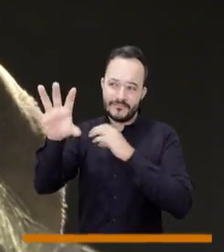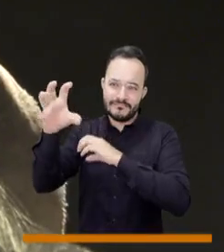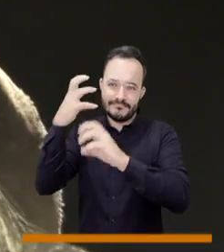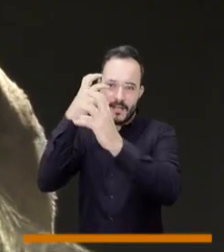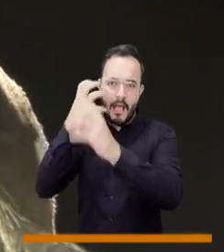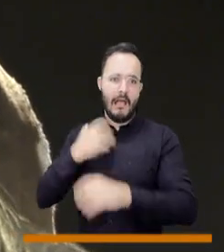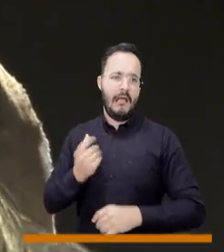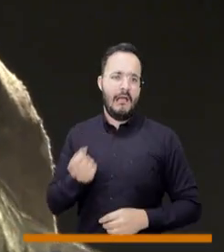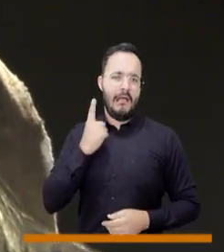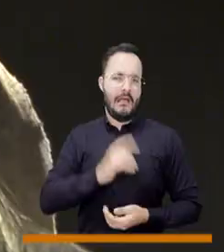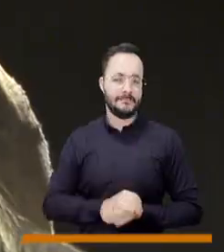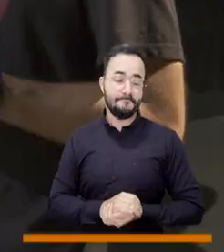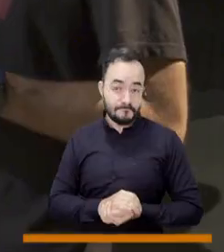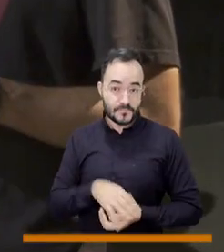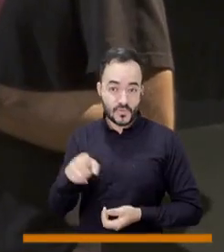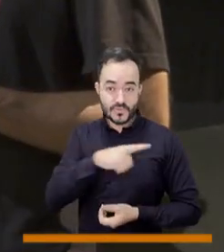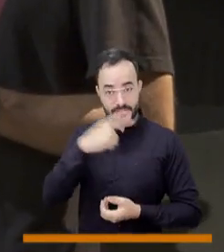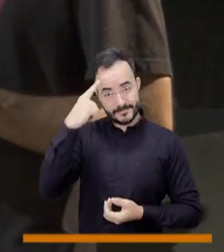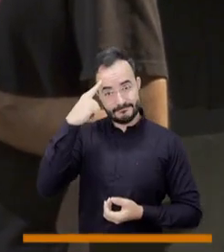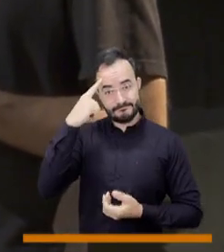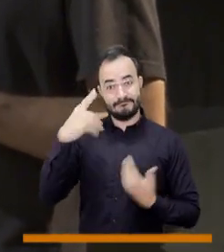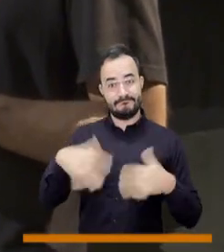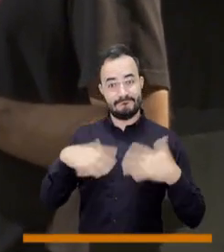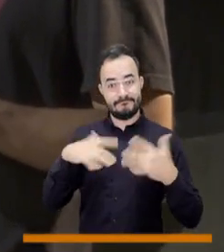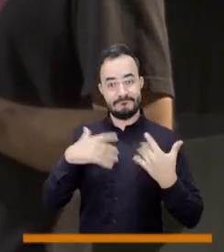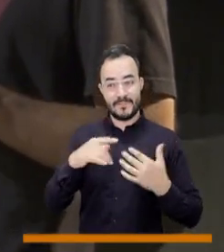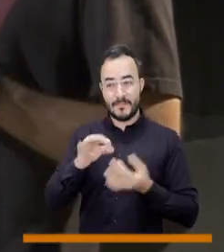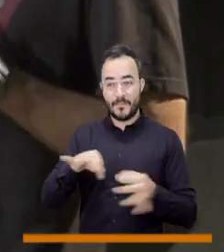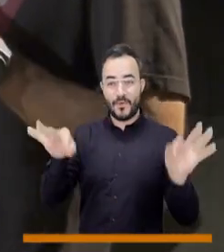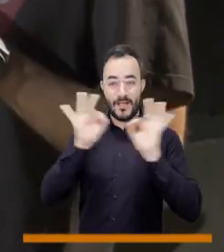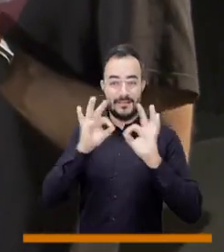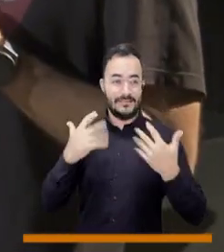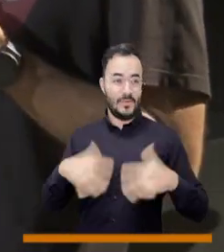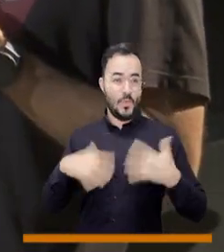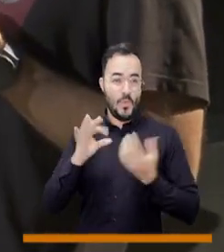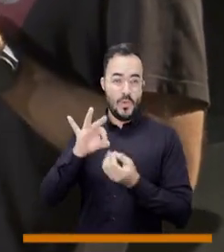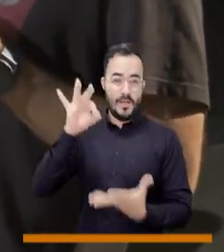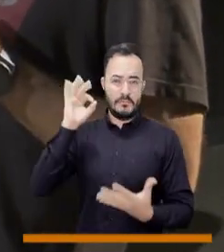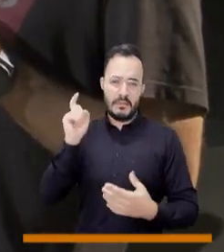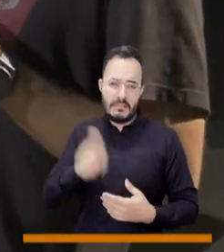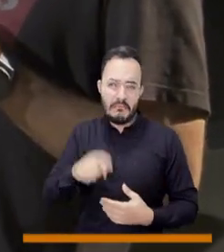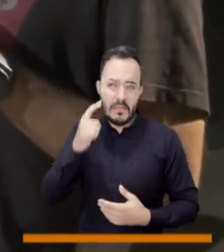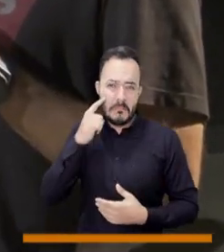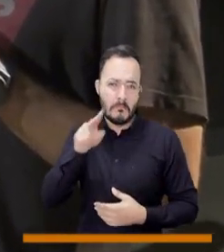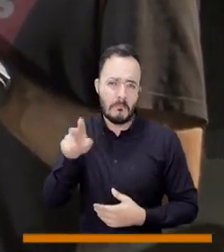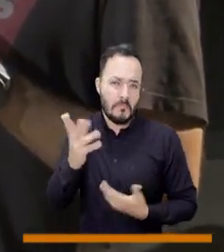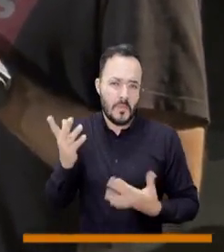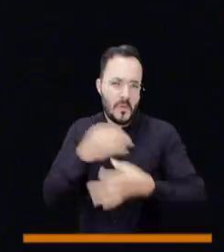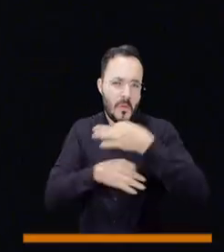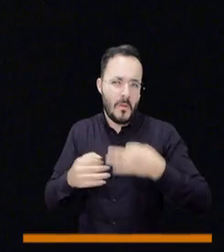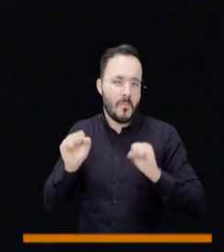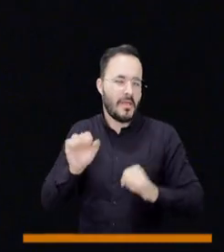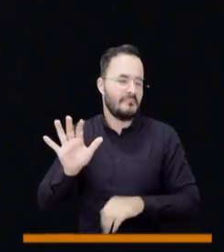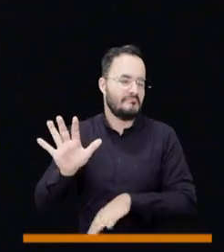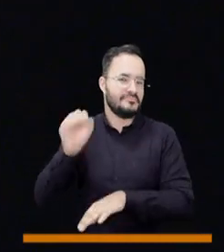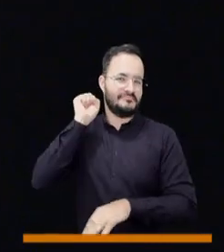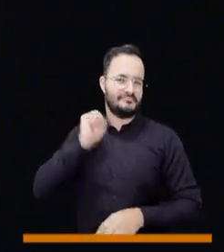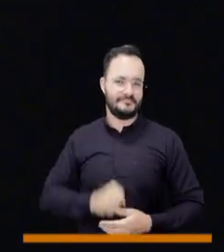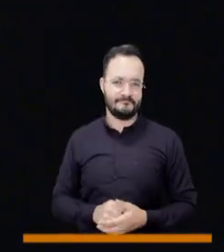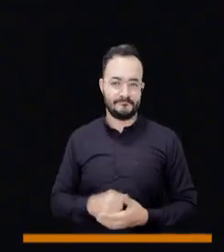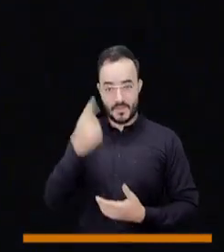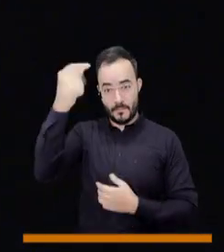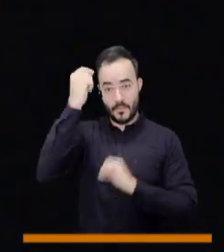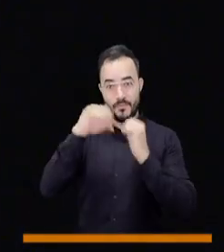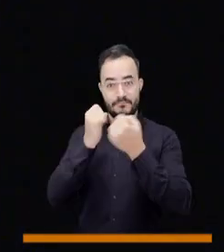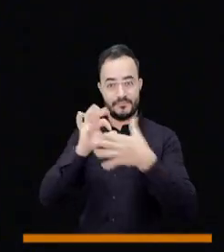sus zapatos o en este caso en sus ojos Piénsalo Lo esencial es invisible a los ojos porque el consejo